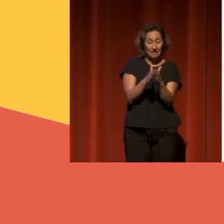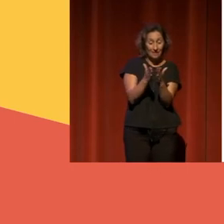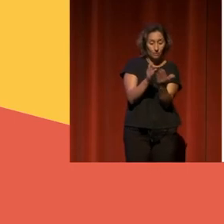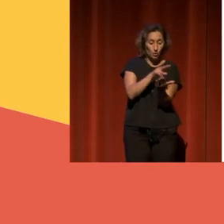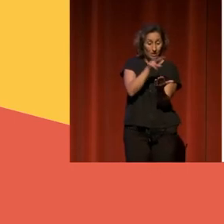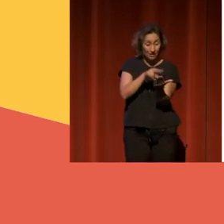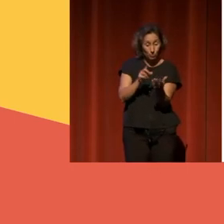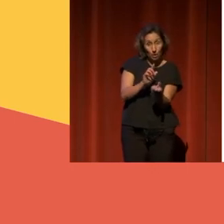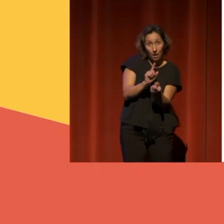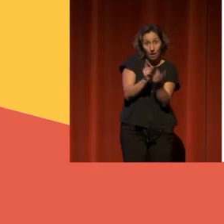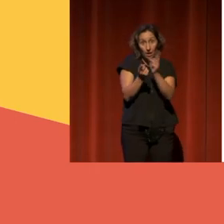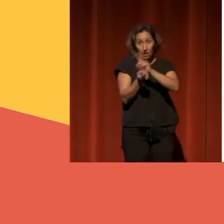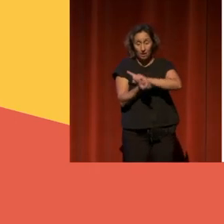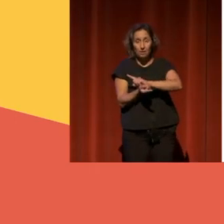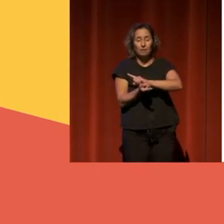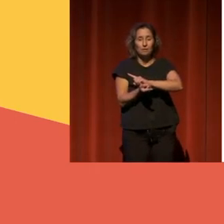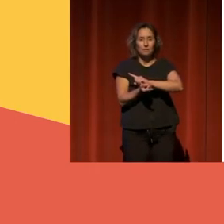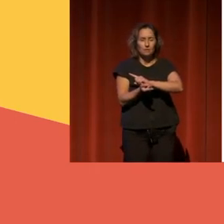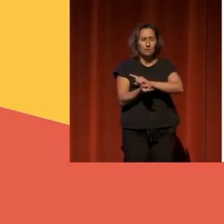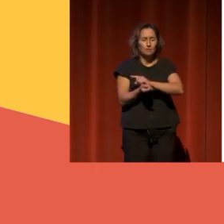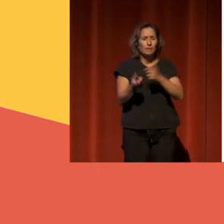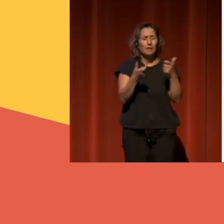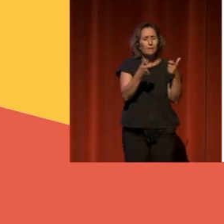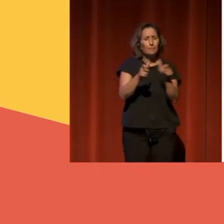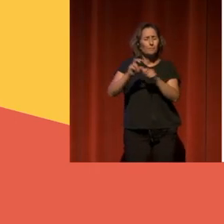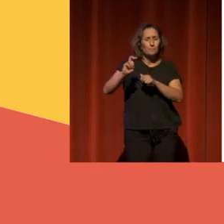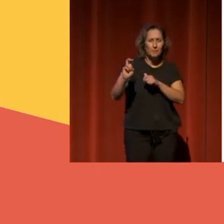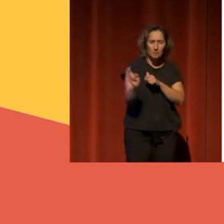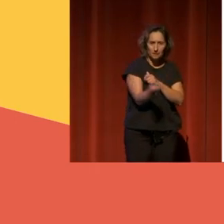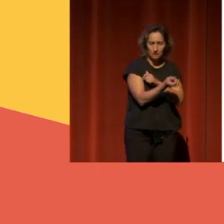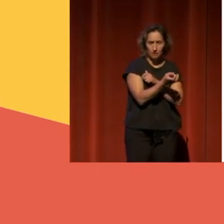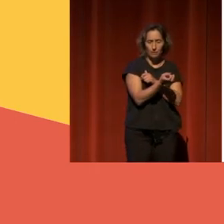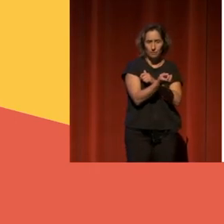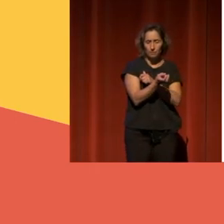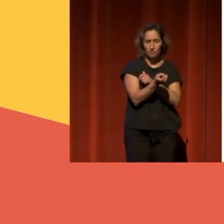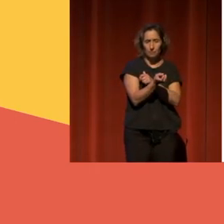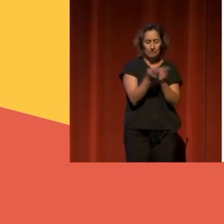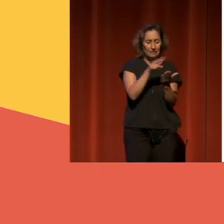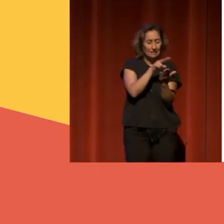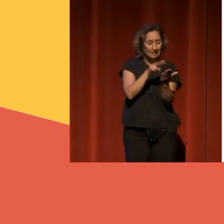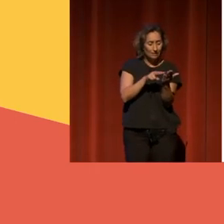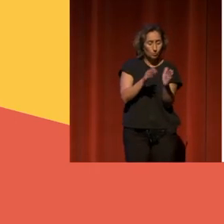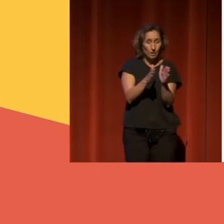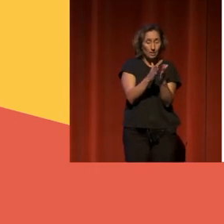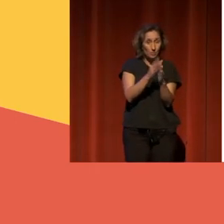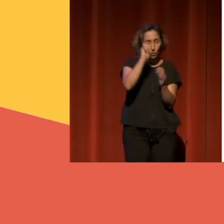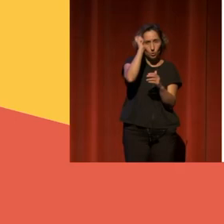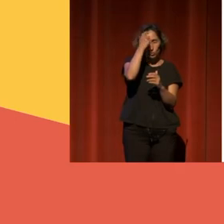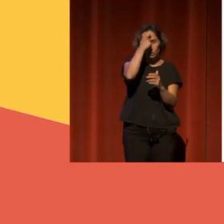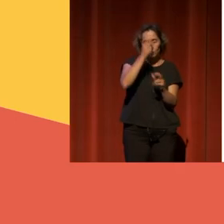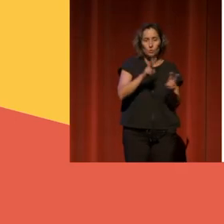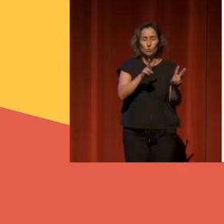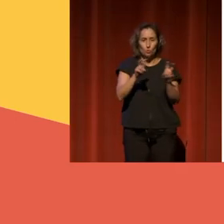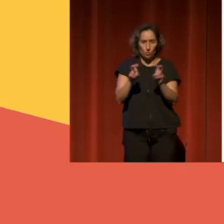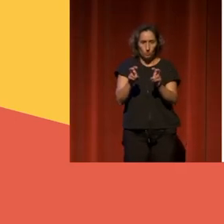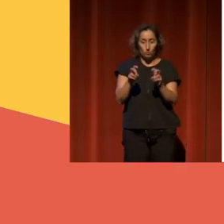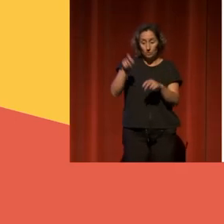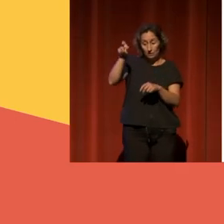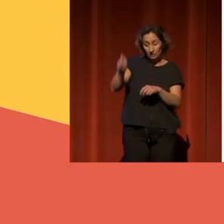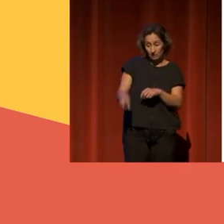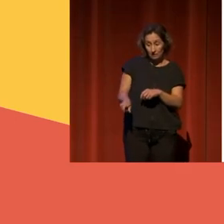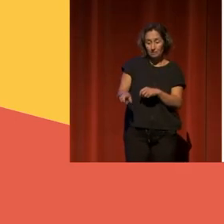lectura permite hablar de diversidad y permite reconceptualizar la lectura y el libro y también al lector como un ente